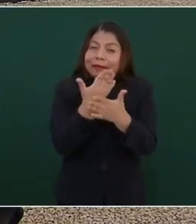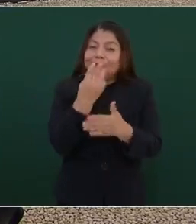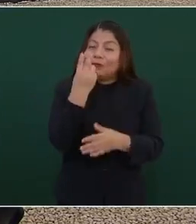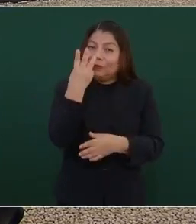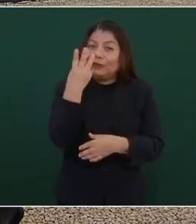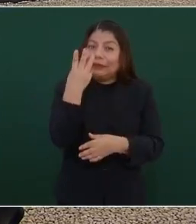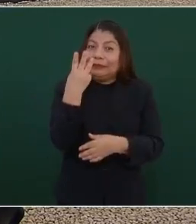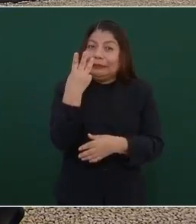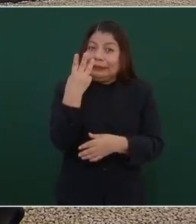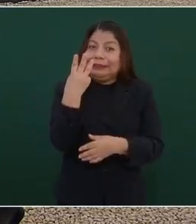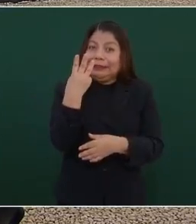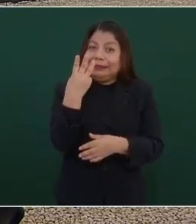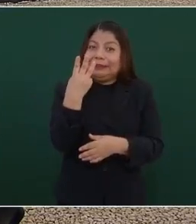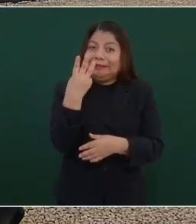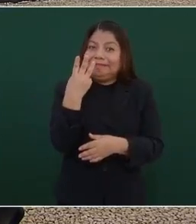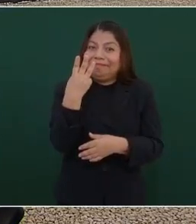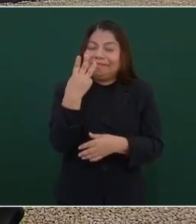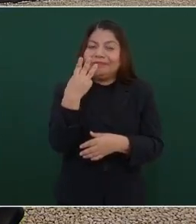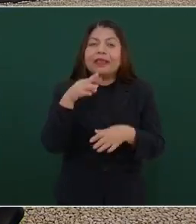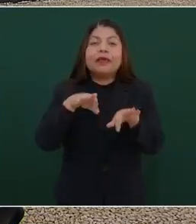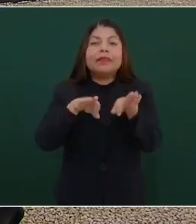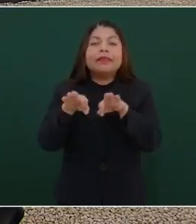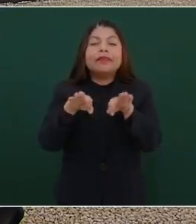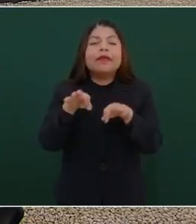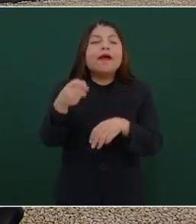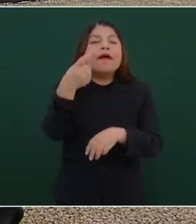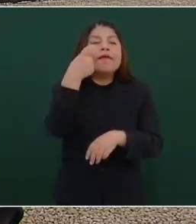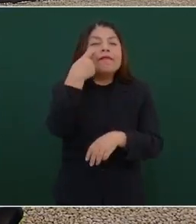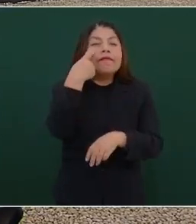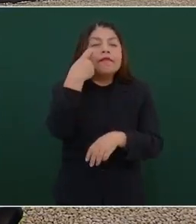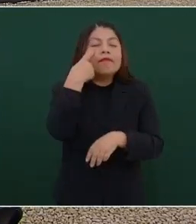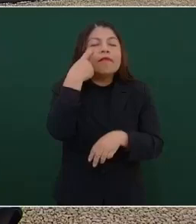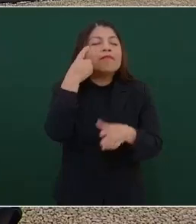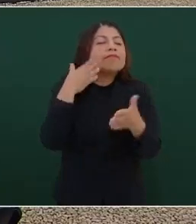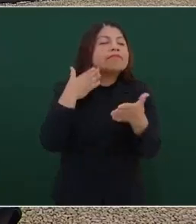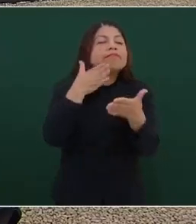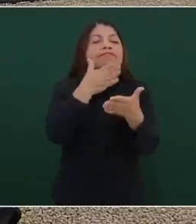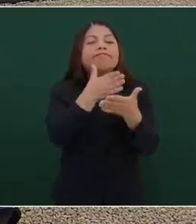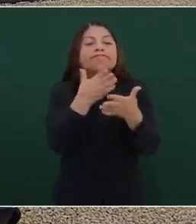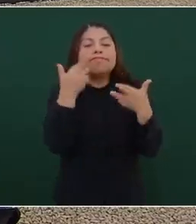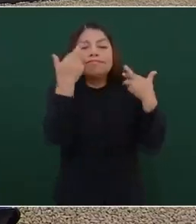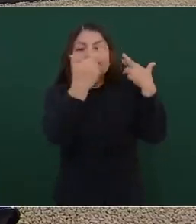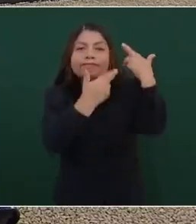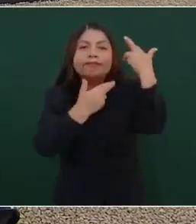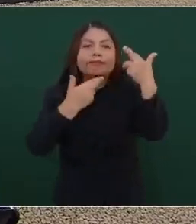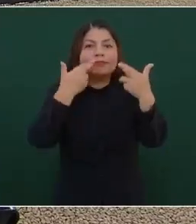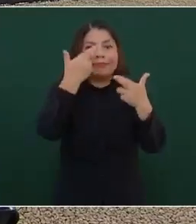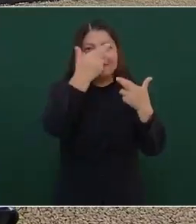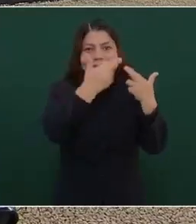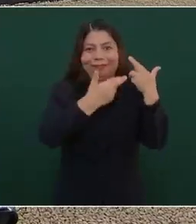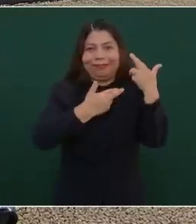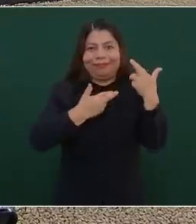Más o menos, ¿no? Entonces, como pues no todos